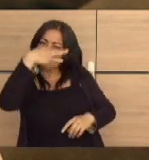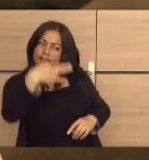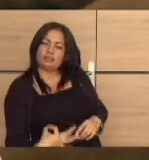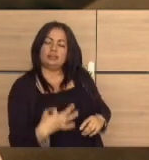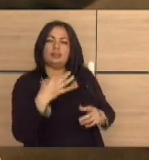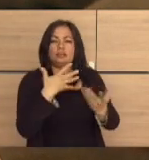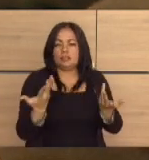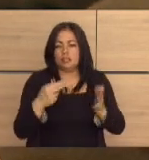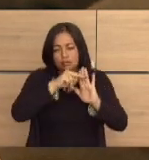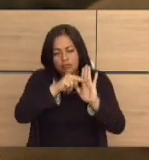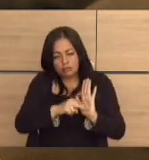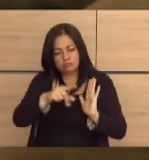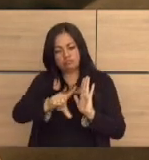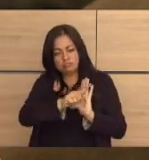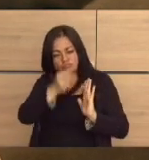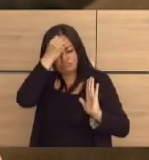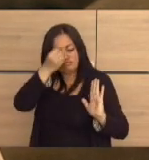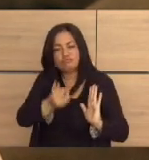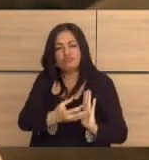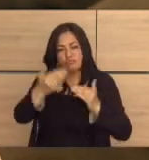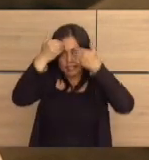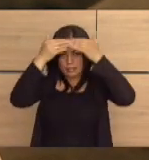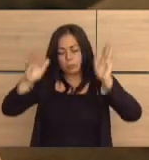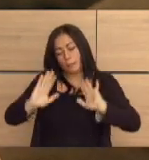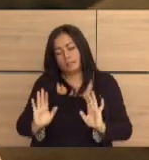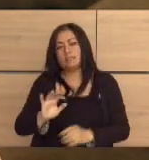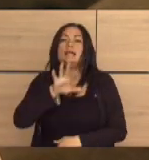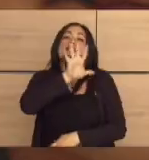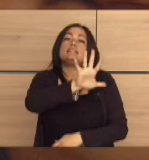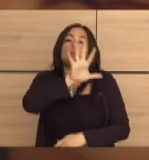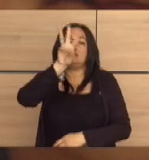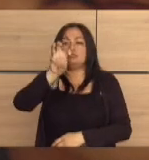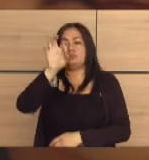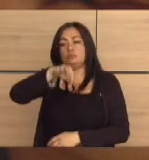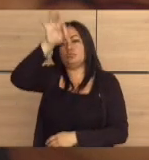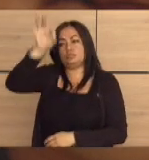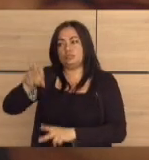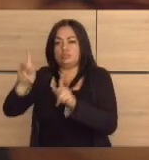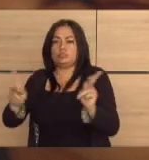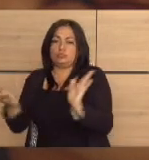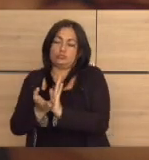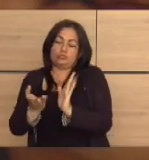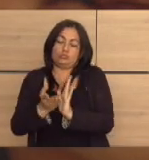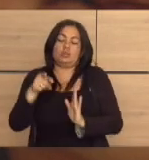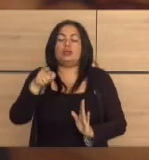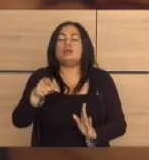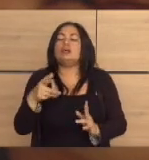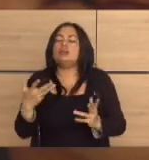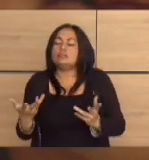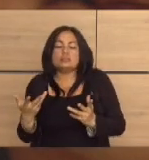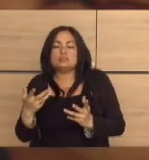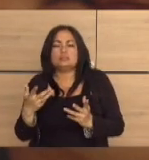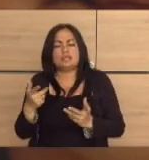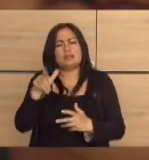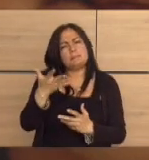sobre el cumplimiento de la ley y sobre el andamiaje democrático. El 58% de los estudiantes pues